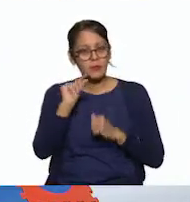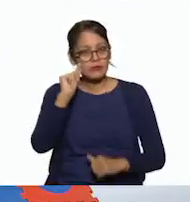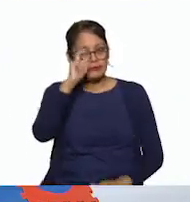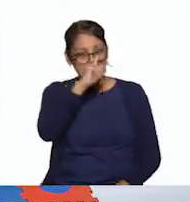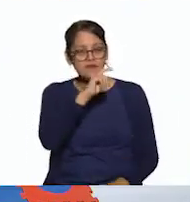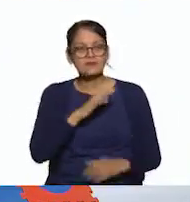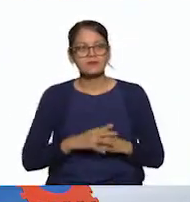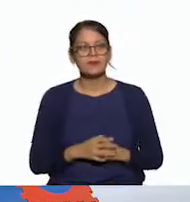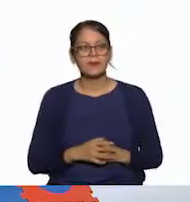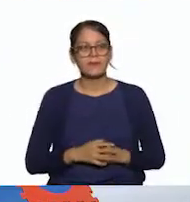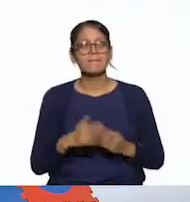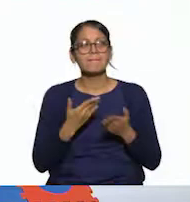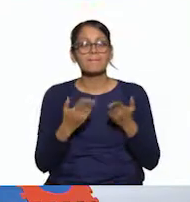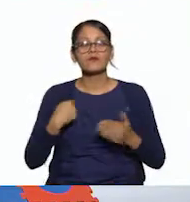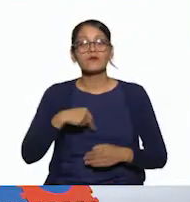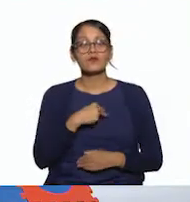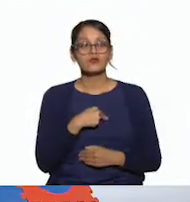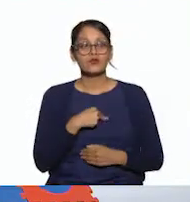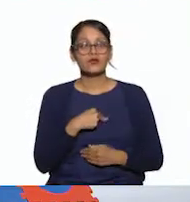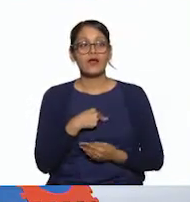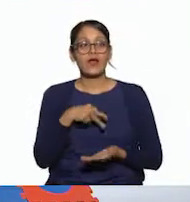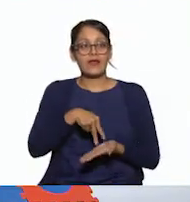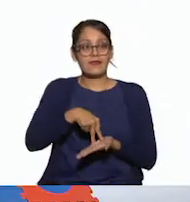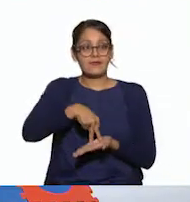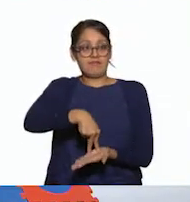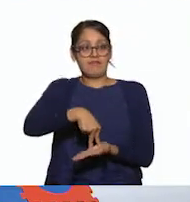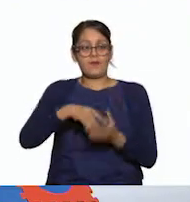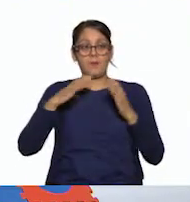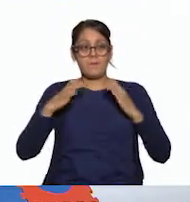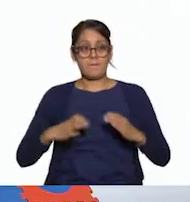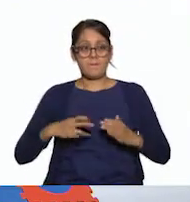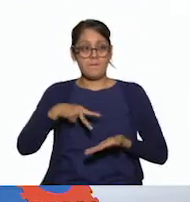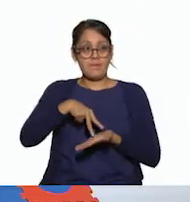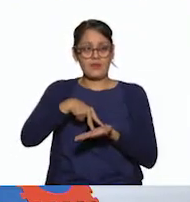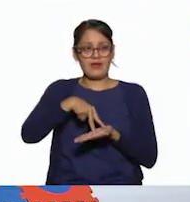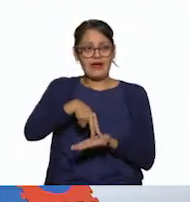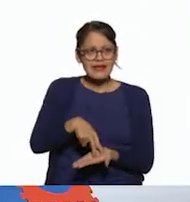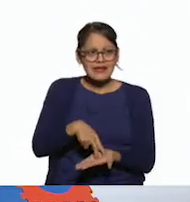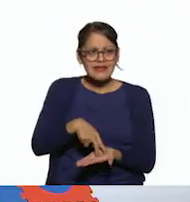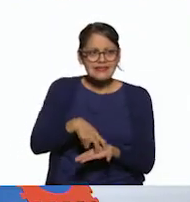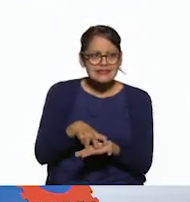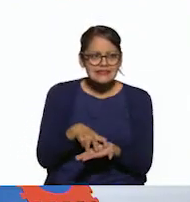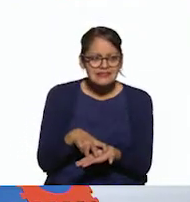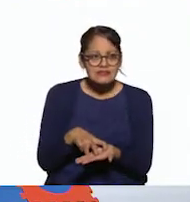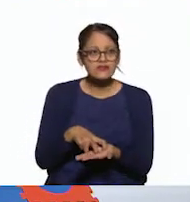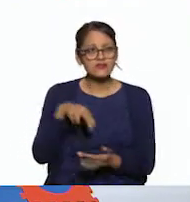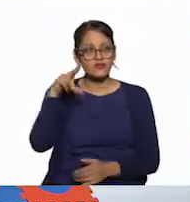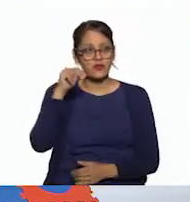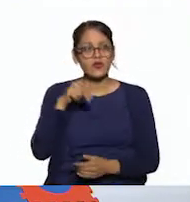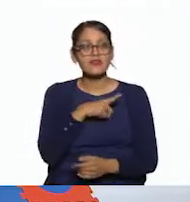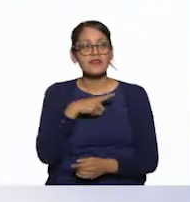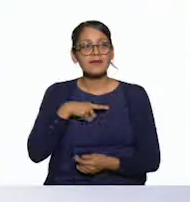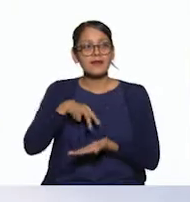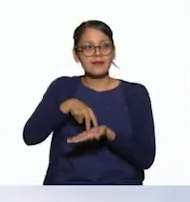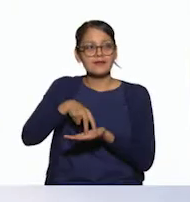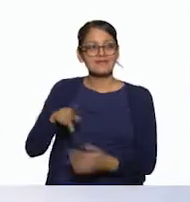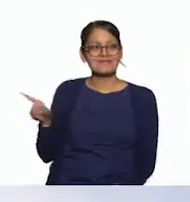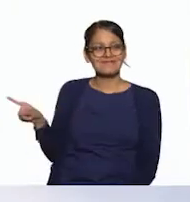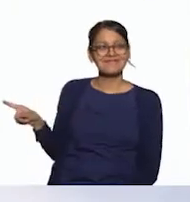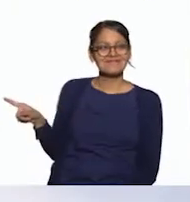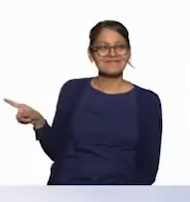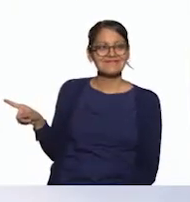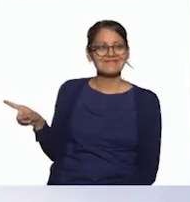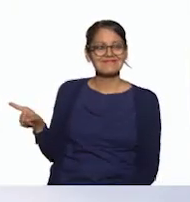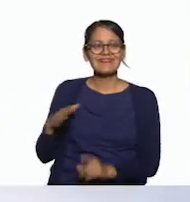Porque no es estar ni totalmente erguido, ni totalmente parado, ni totalmente agachado. Es estar como a la mitad. Ah, como a